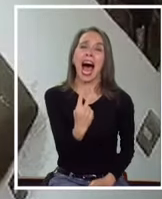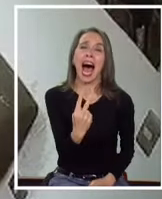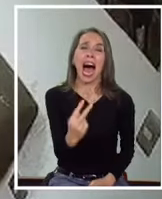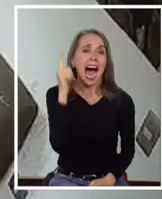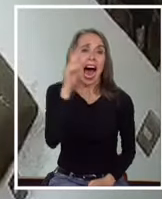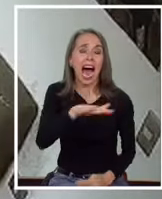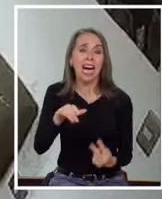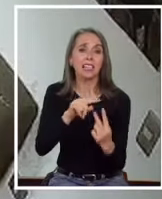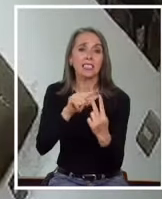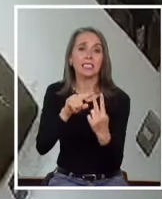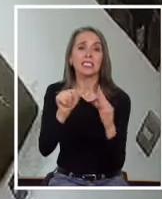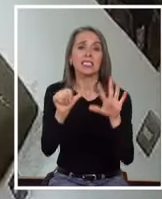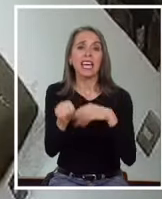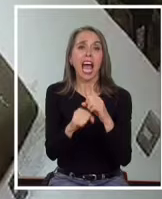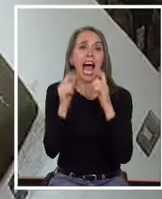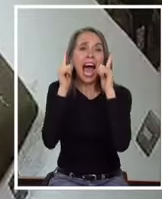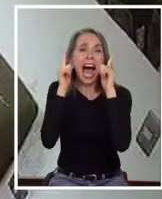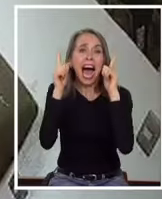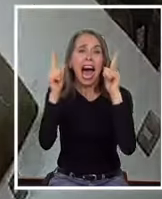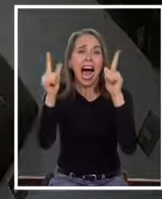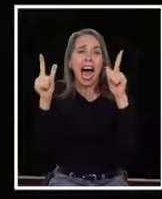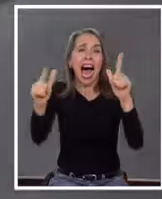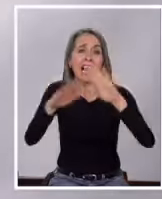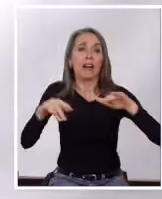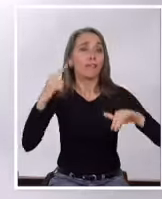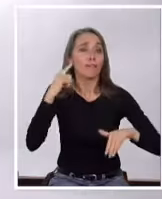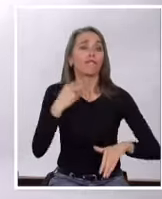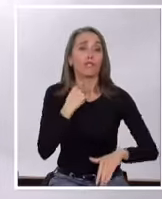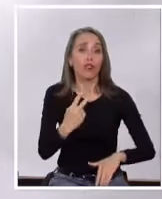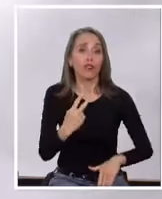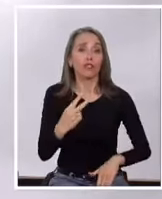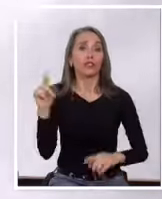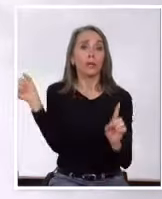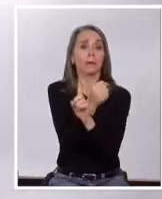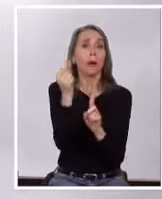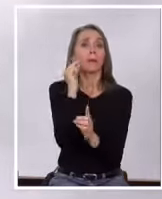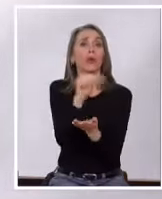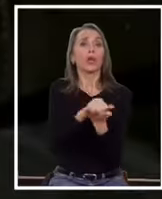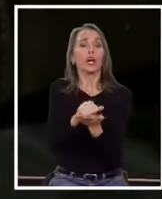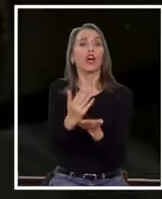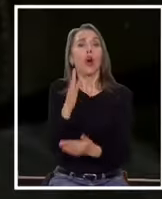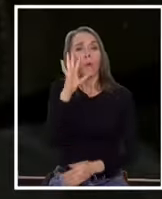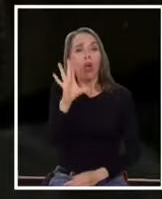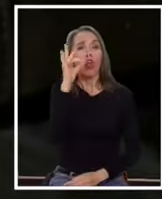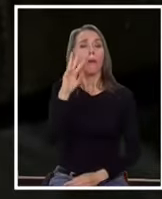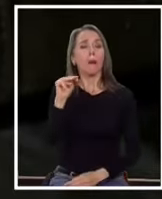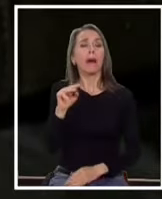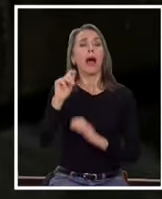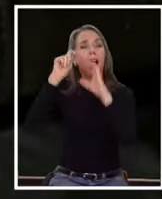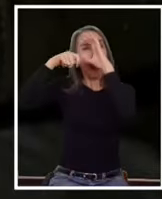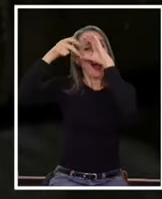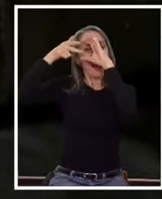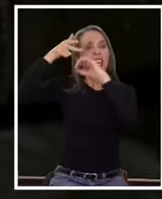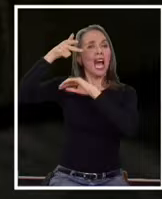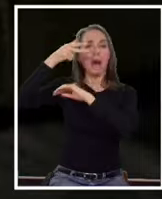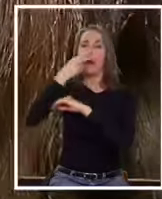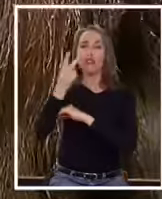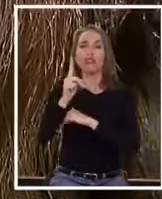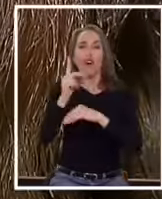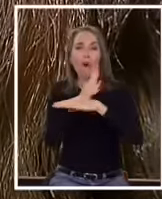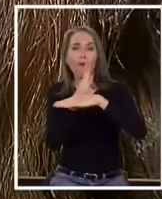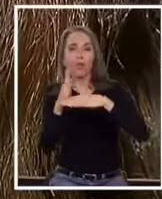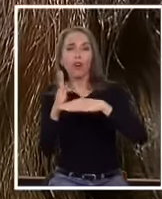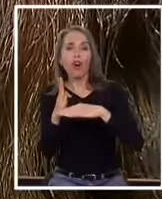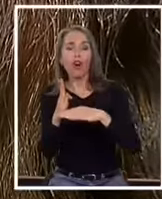de los pequeños de solo 6 años. ¿Y cómo esta madre se dio cuenta? Antes de revisar las cámaras de televigilancia,